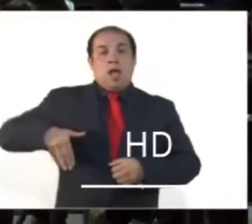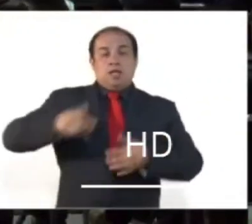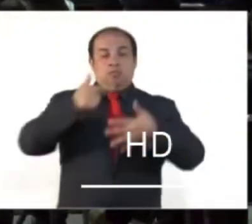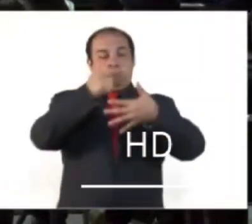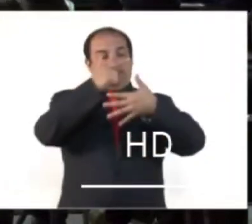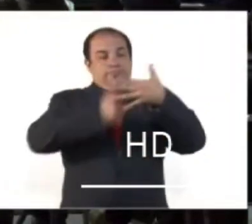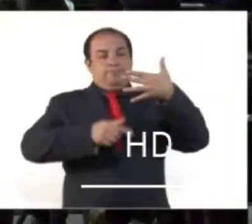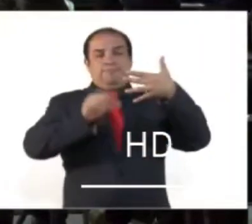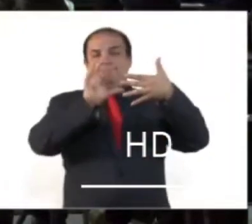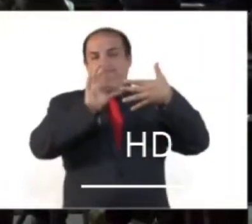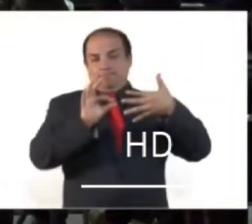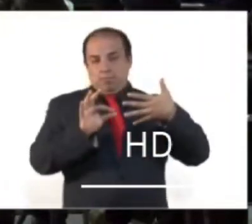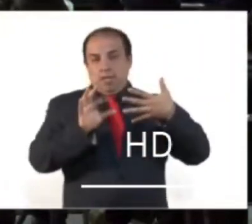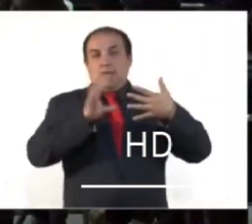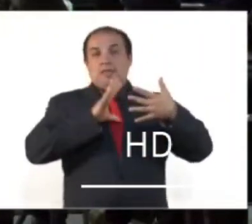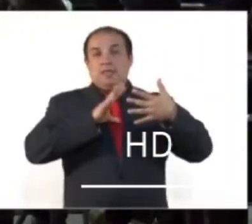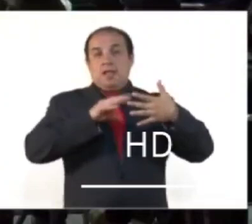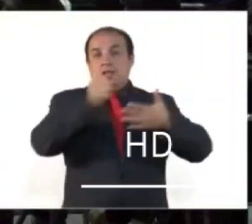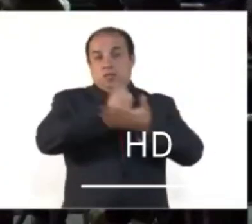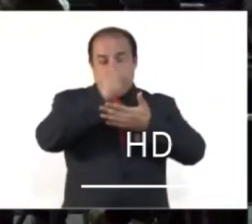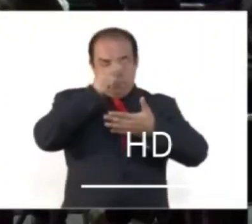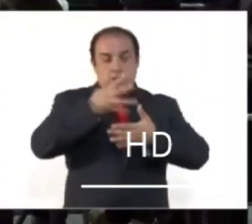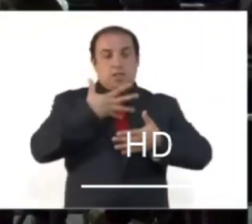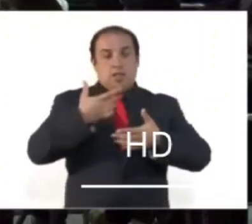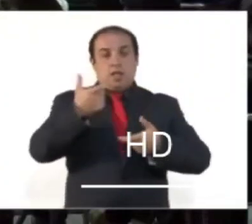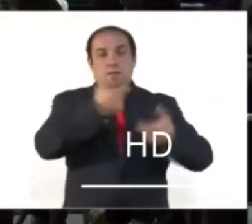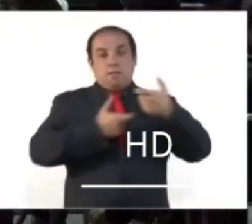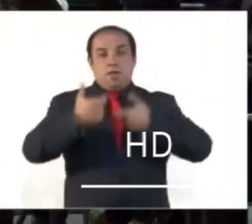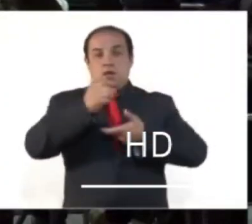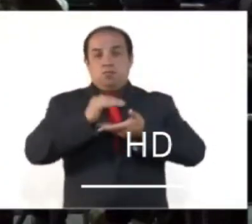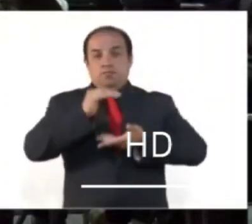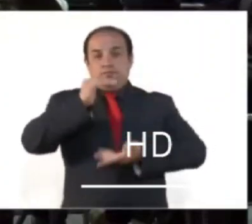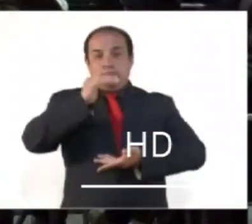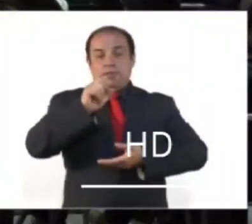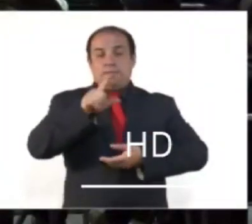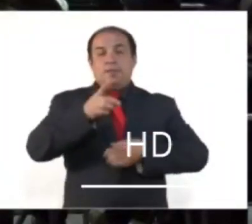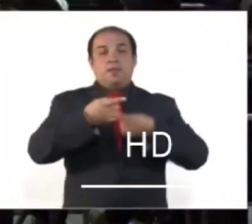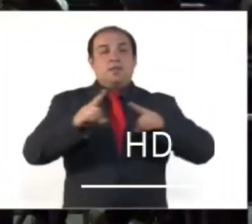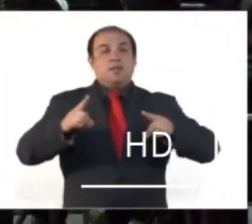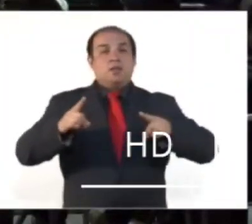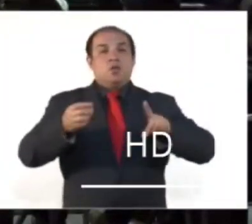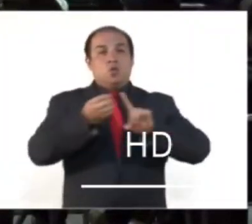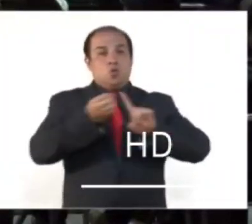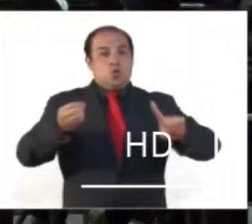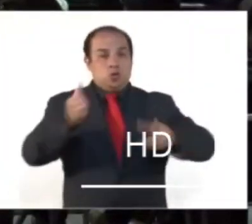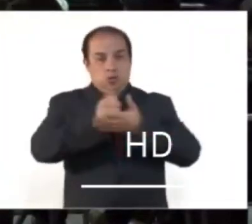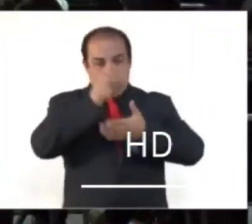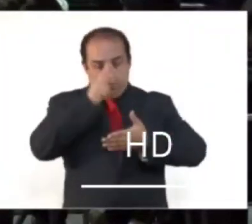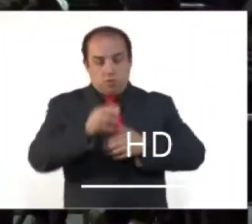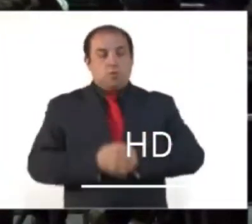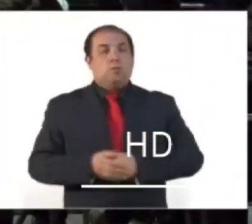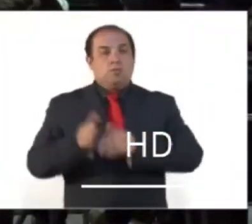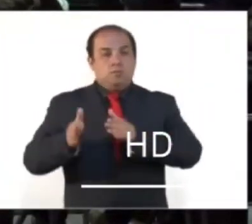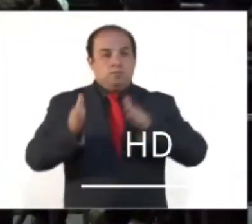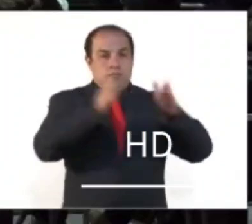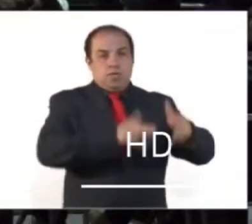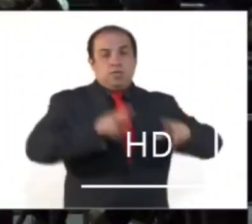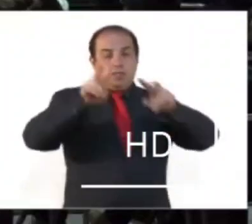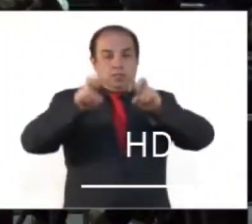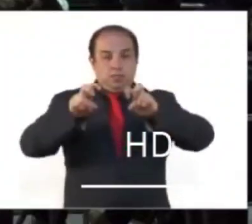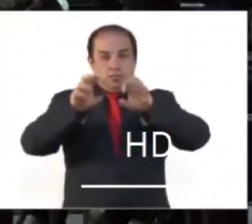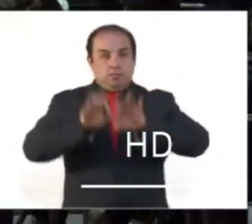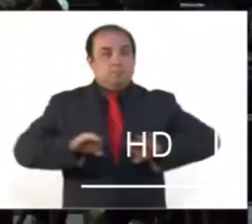haya un crecimiento económico y un desarrollo de nuestra infraestructura. Otro tema que se me hace